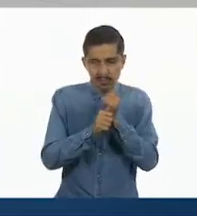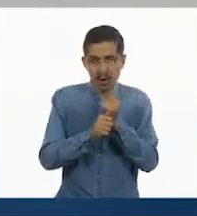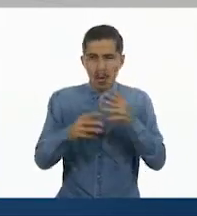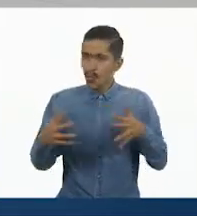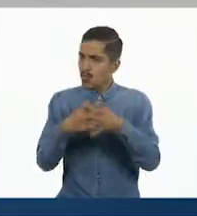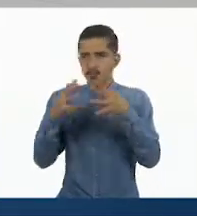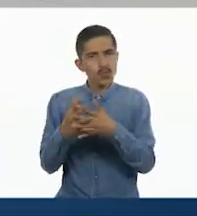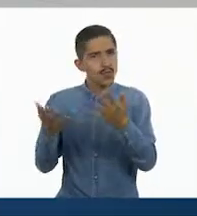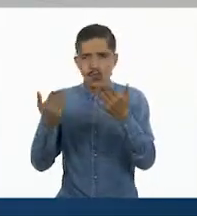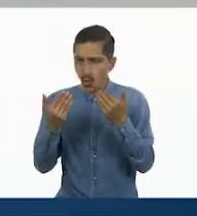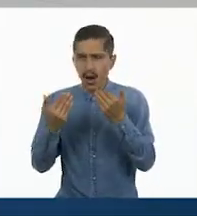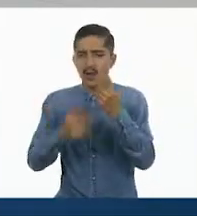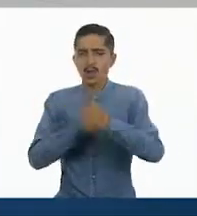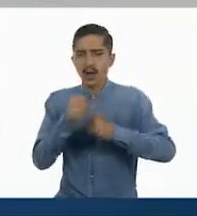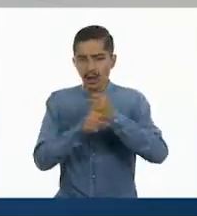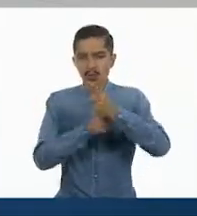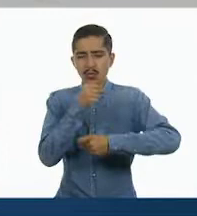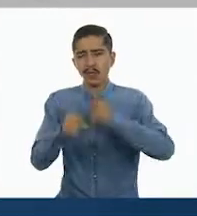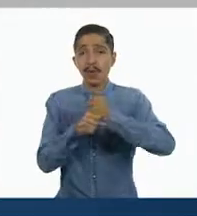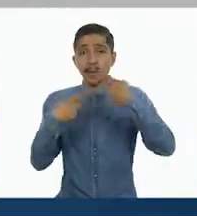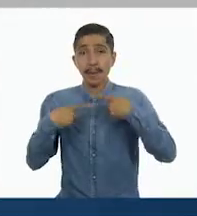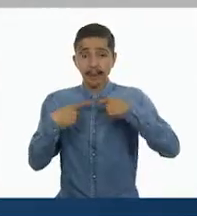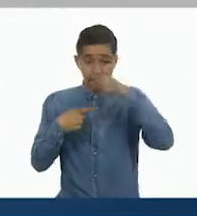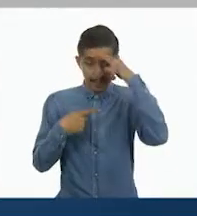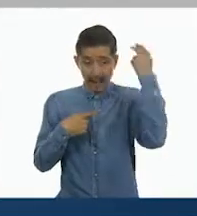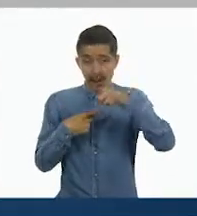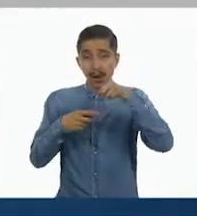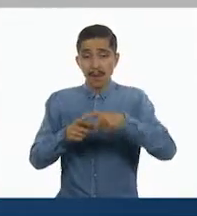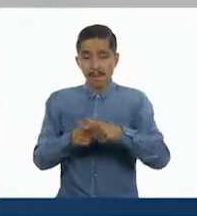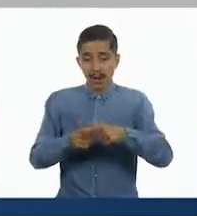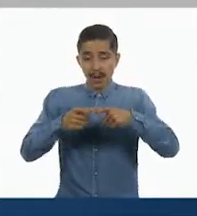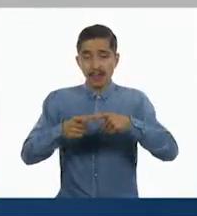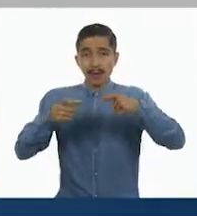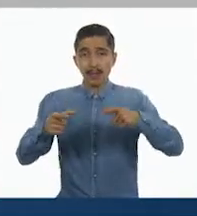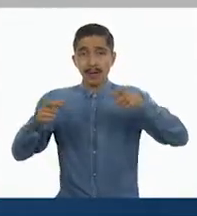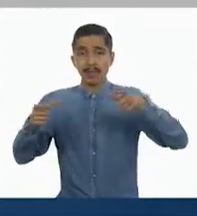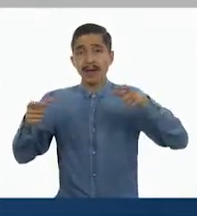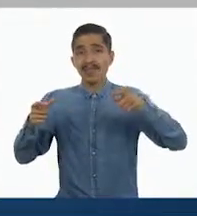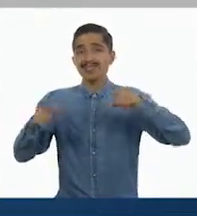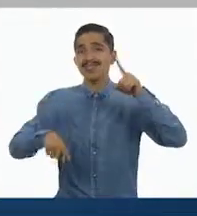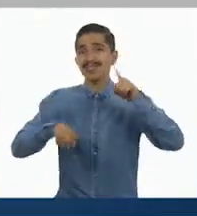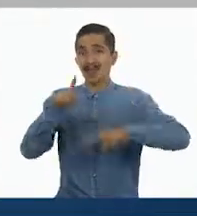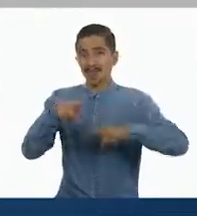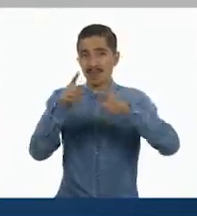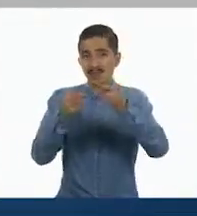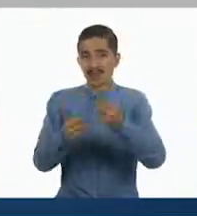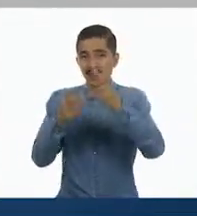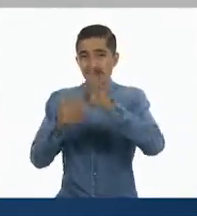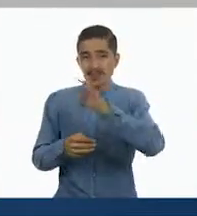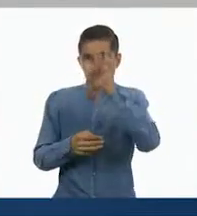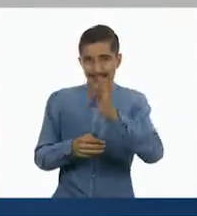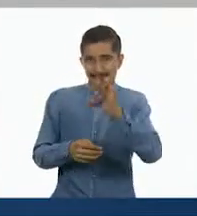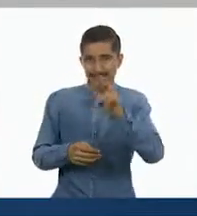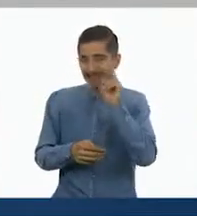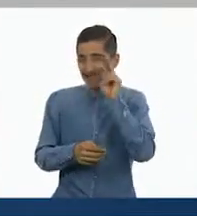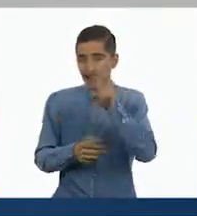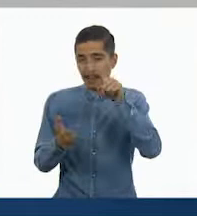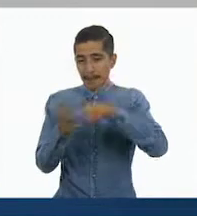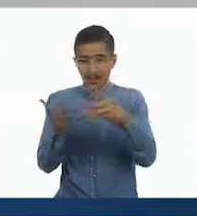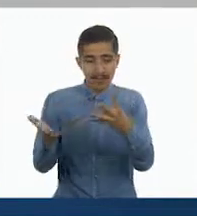que año con año el número de habitantes de México fue creciendo según la tasa que calculamos para el periodo